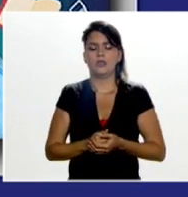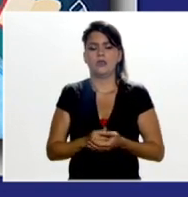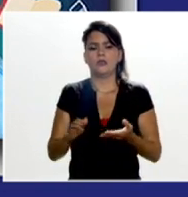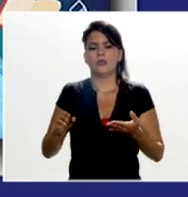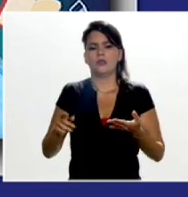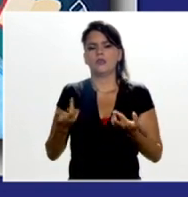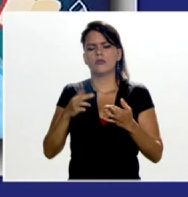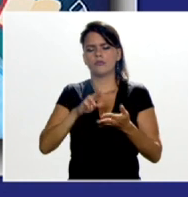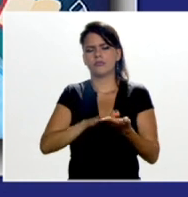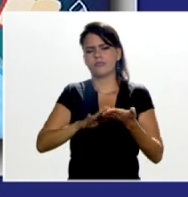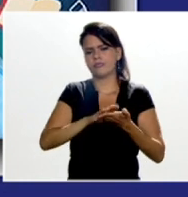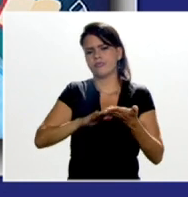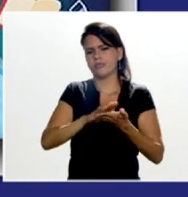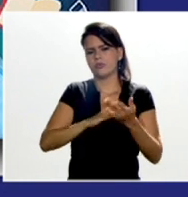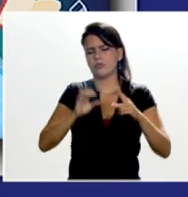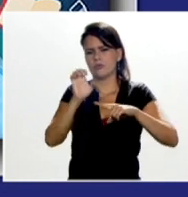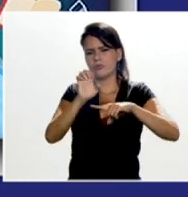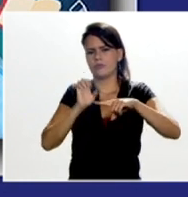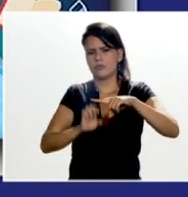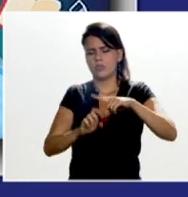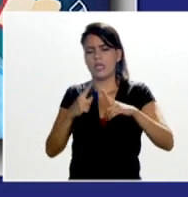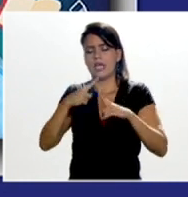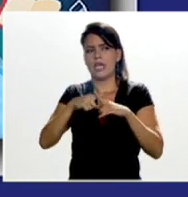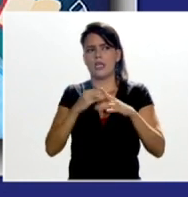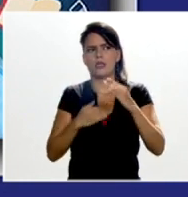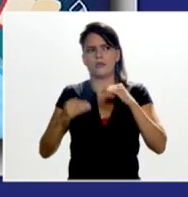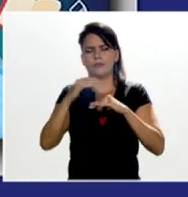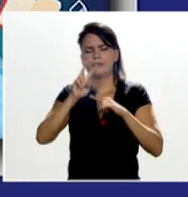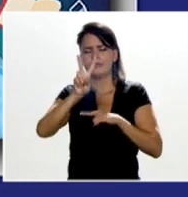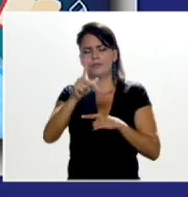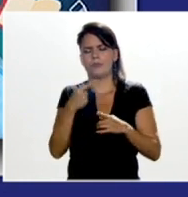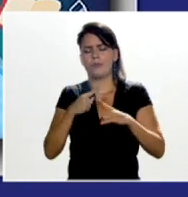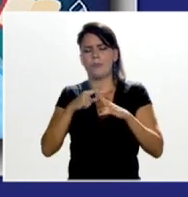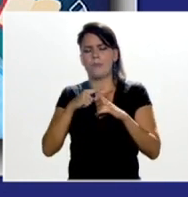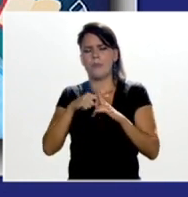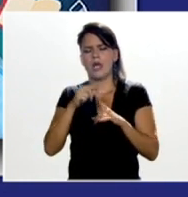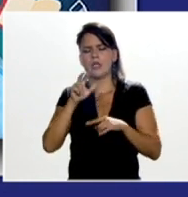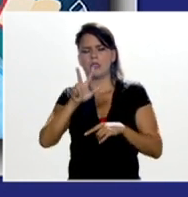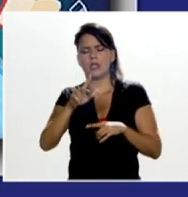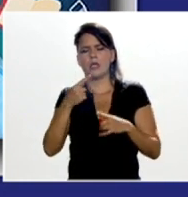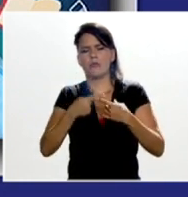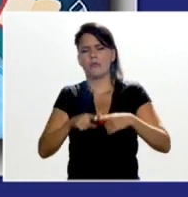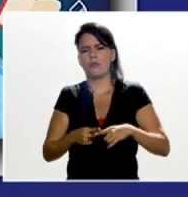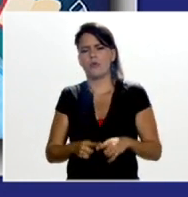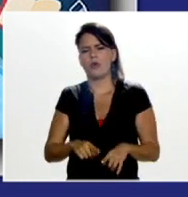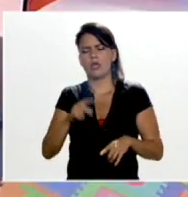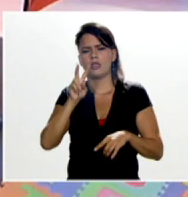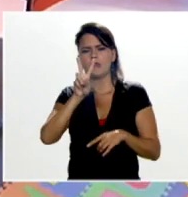la ecuación x cuadrado más 3 por x más 2 igual 0.